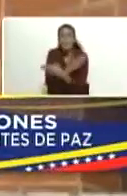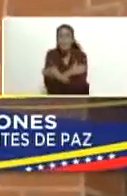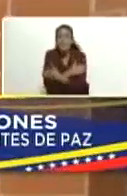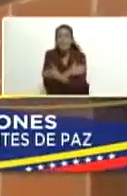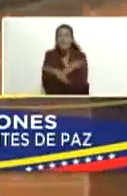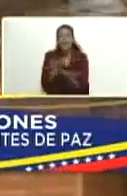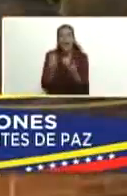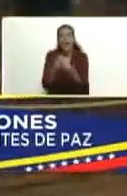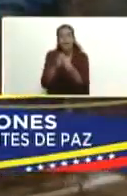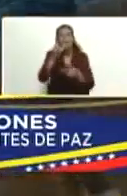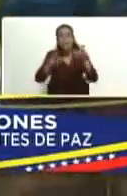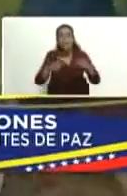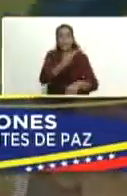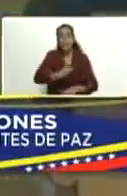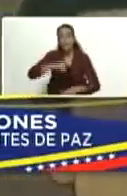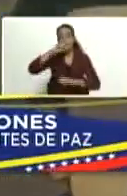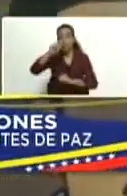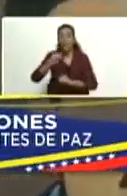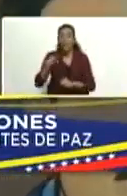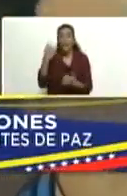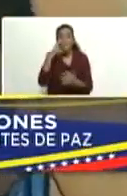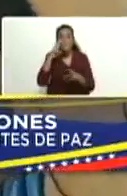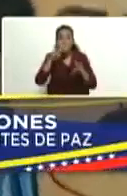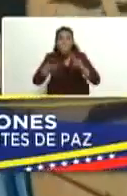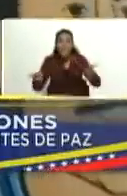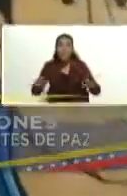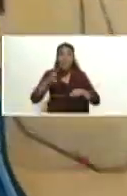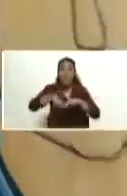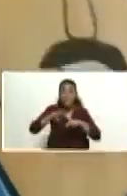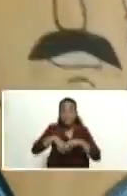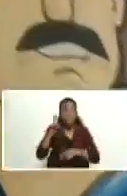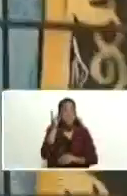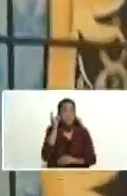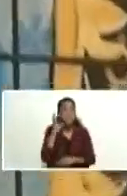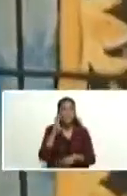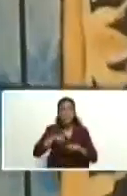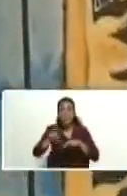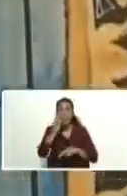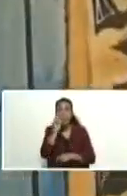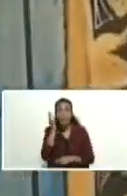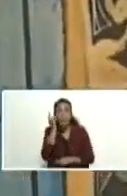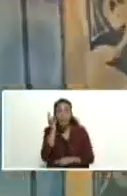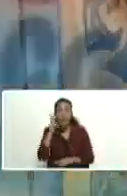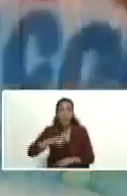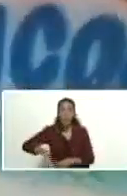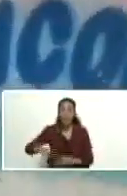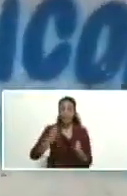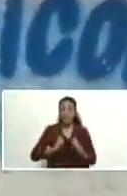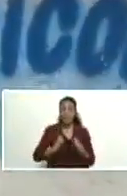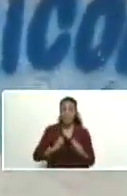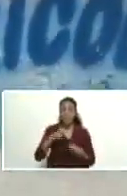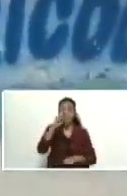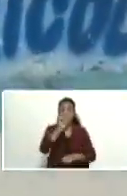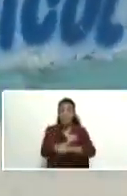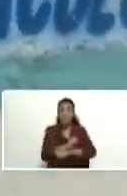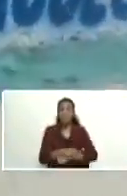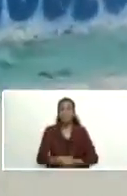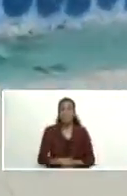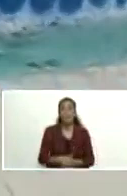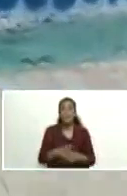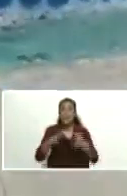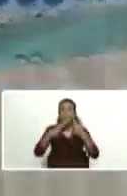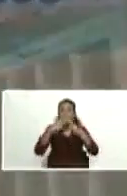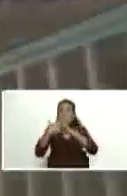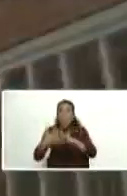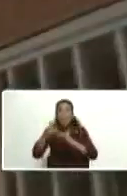presidente Nicolás Maduro. Aquí vemos los niños, las niñas, las mujeres de a pie, hombres de aquí de La Vega, de este sector populoso de La